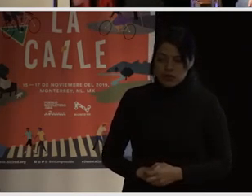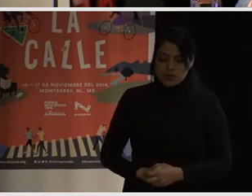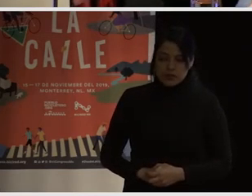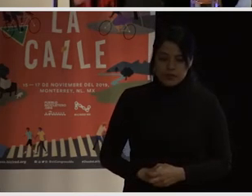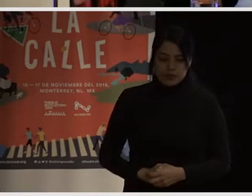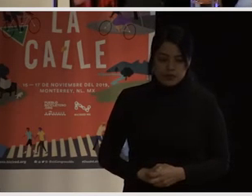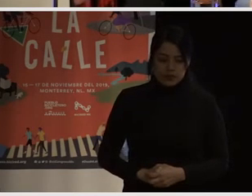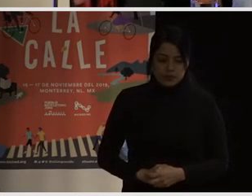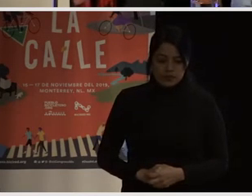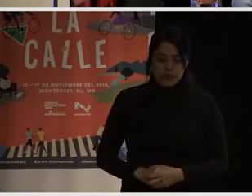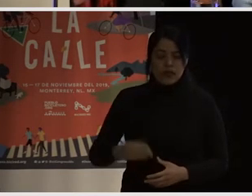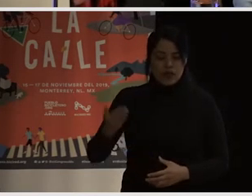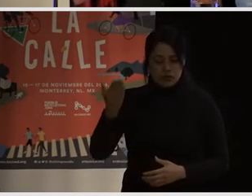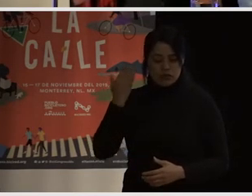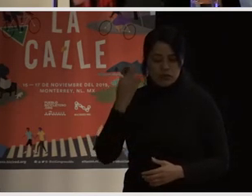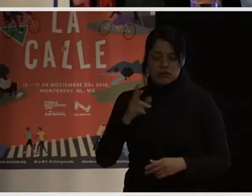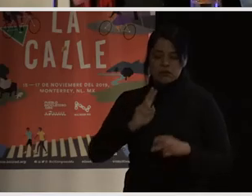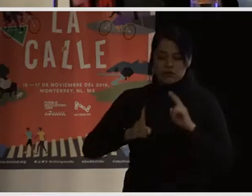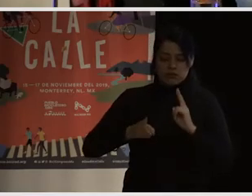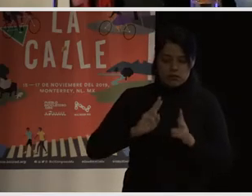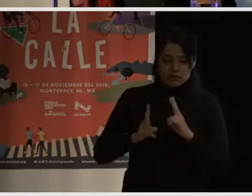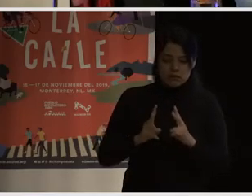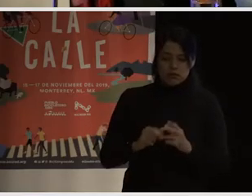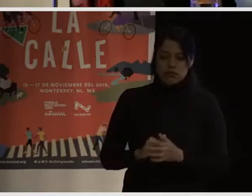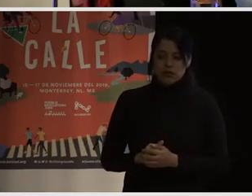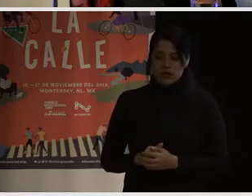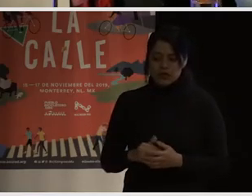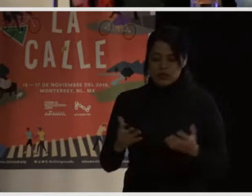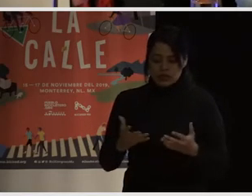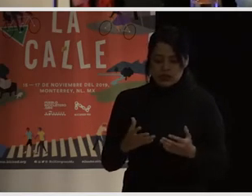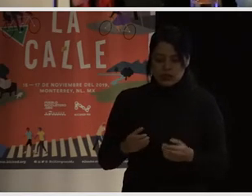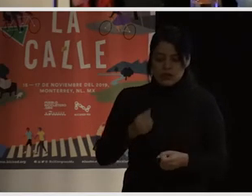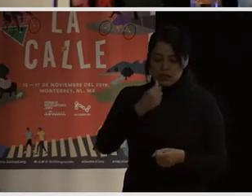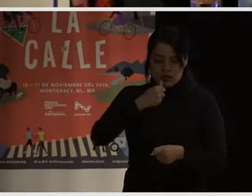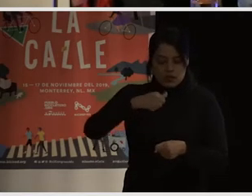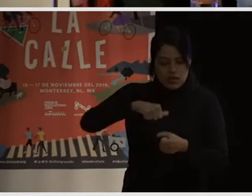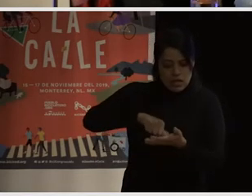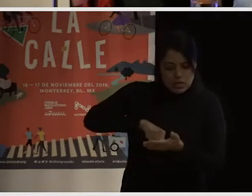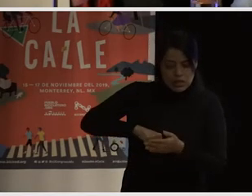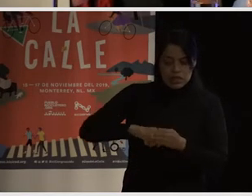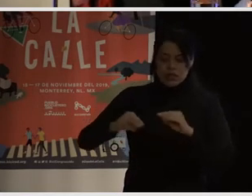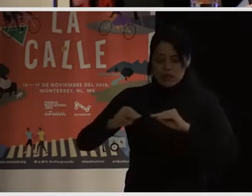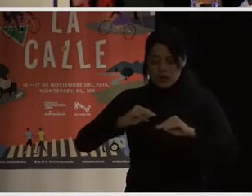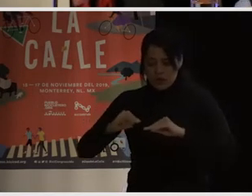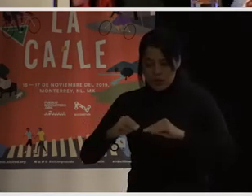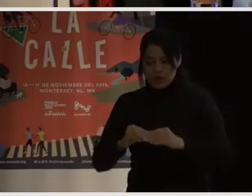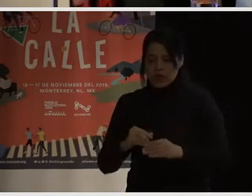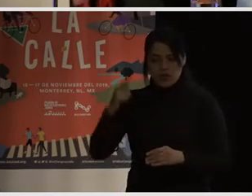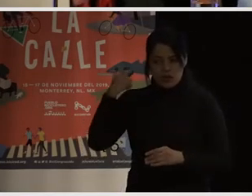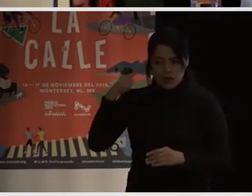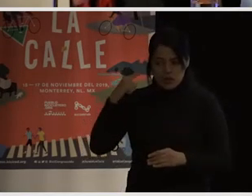pues han mencionado la creación ya sea de la secretaria de movilidad o de la dirección movilidad en el caso de gualajara del imeplan